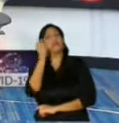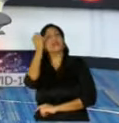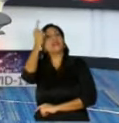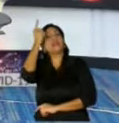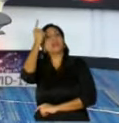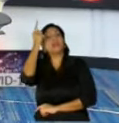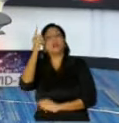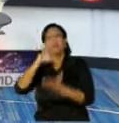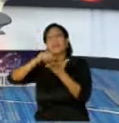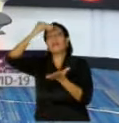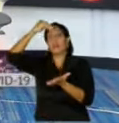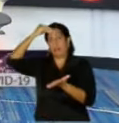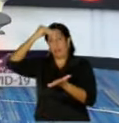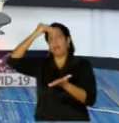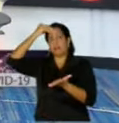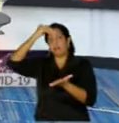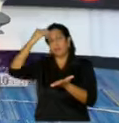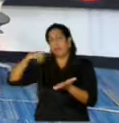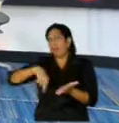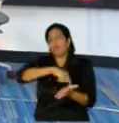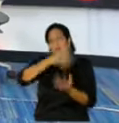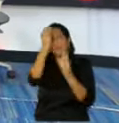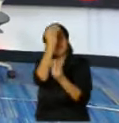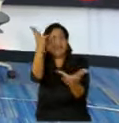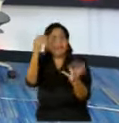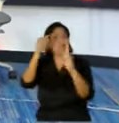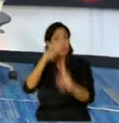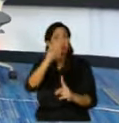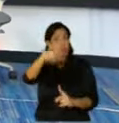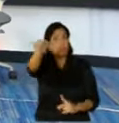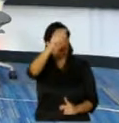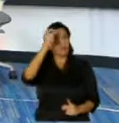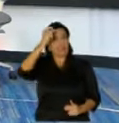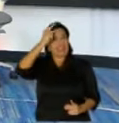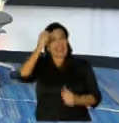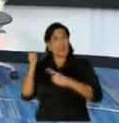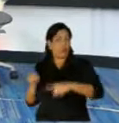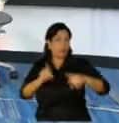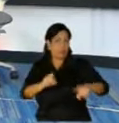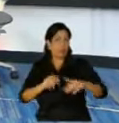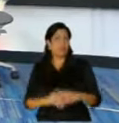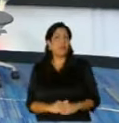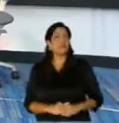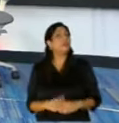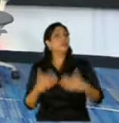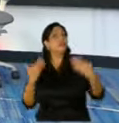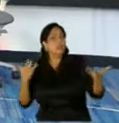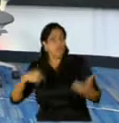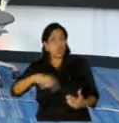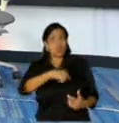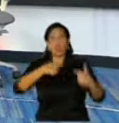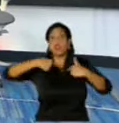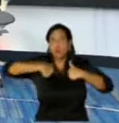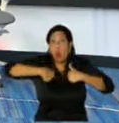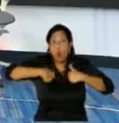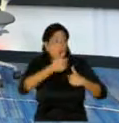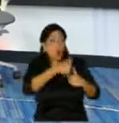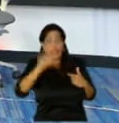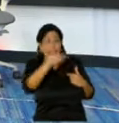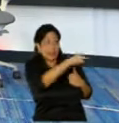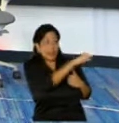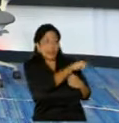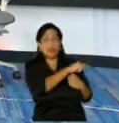y educar, ¿verdad? Pues lo que queremos es llevar un mensaje. Cualquier cosa que yo o el Task Force les presente ha sido bien